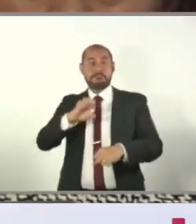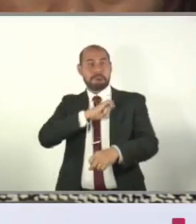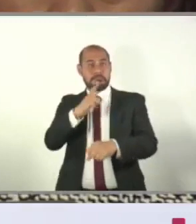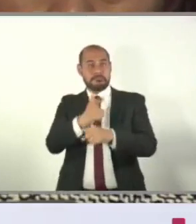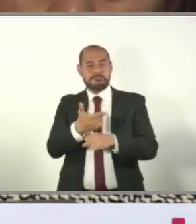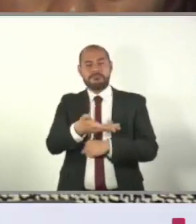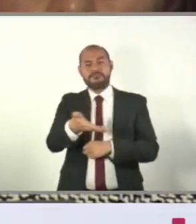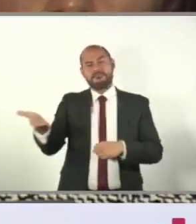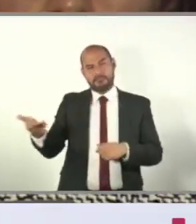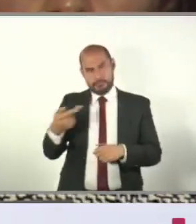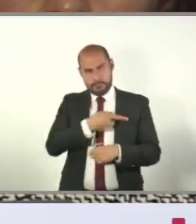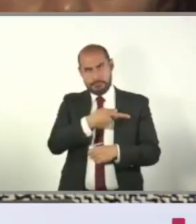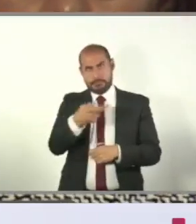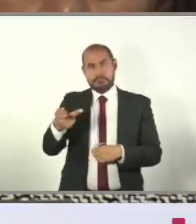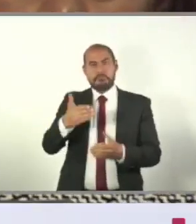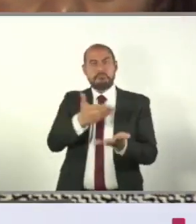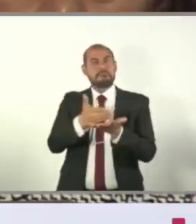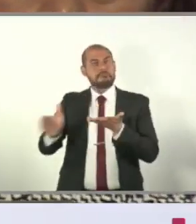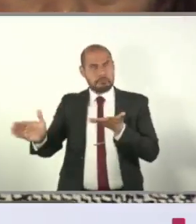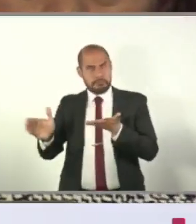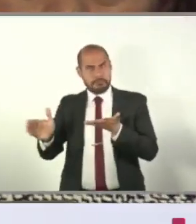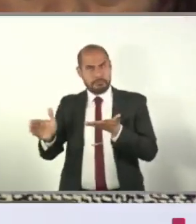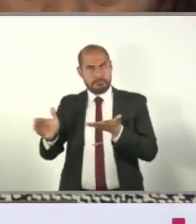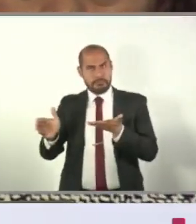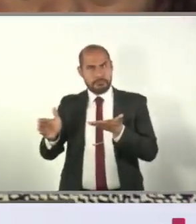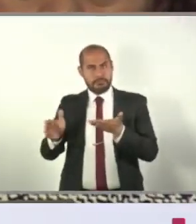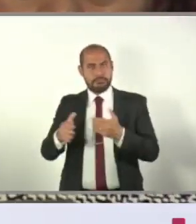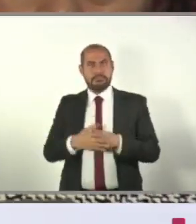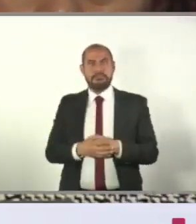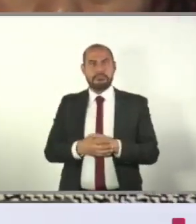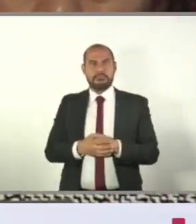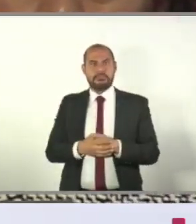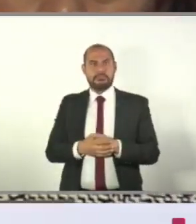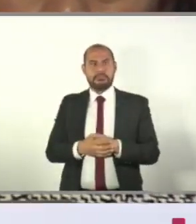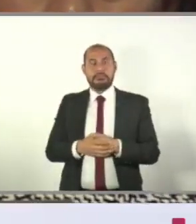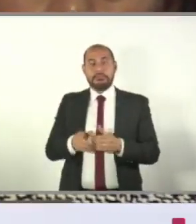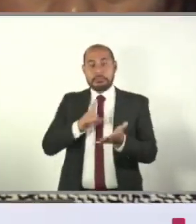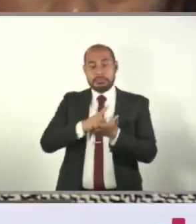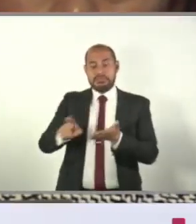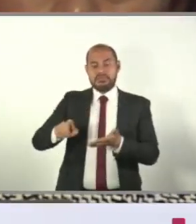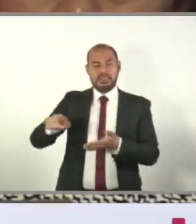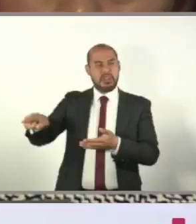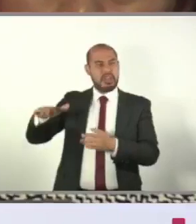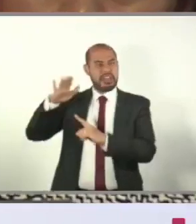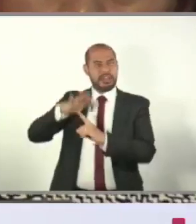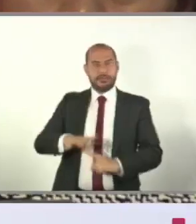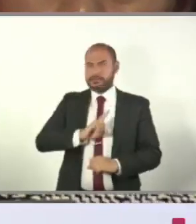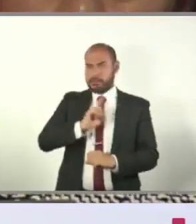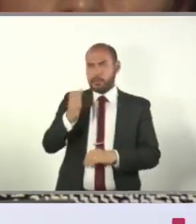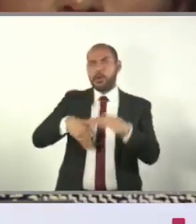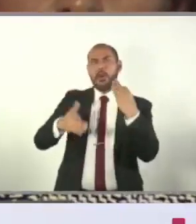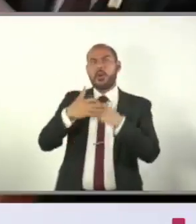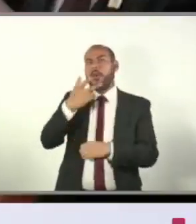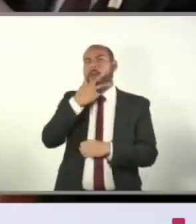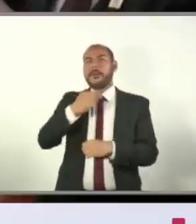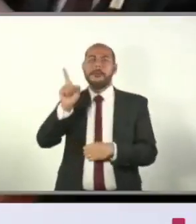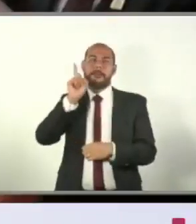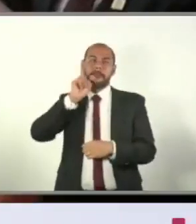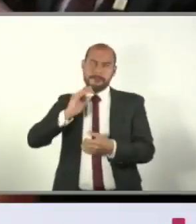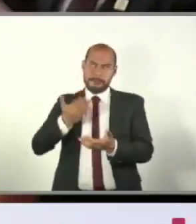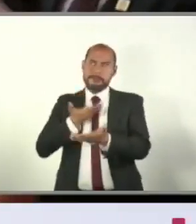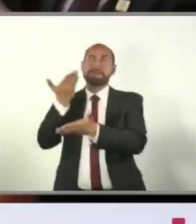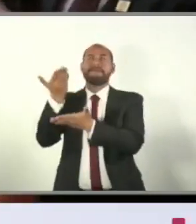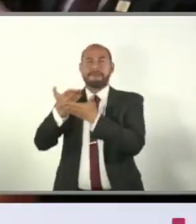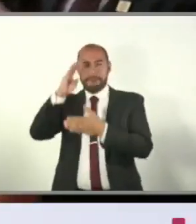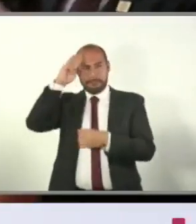a los pobres y excluidos, y rechacen pasar por encima de los derechos de otros. Todas, todos, te lo pedimos,